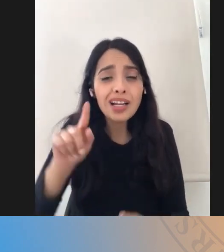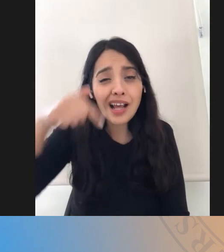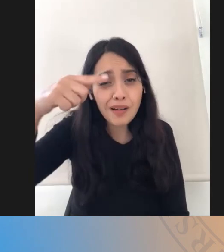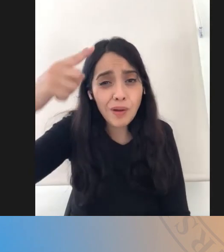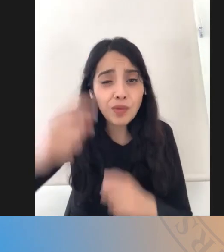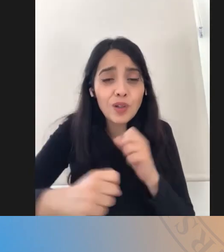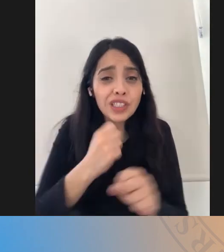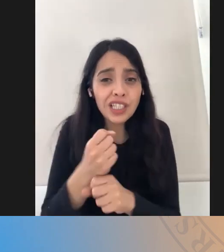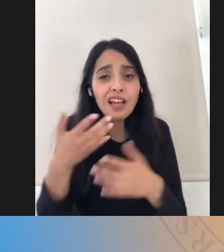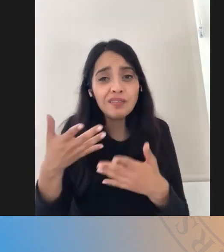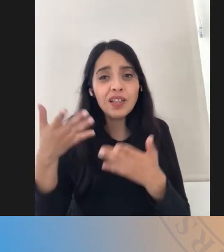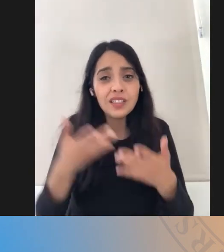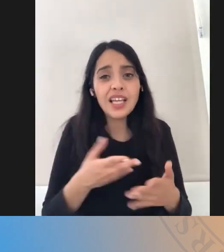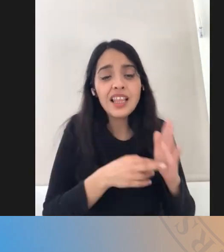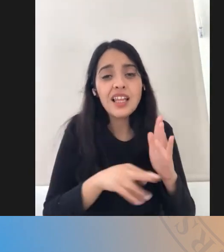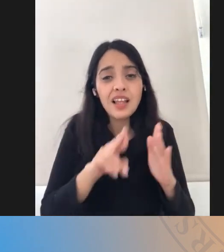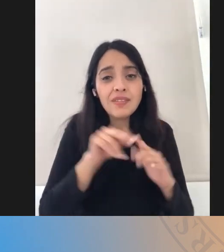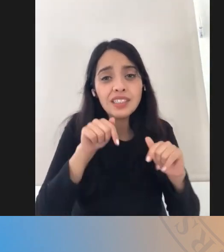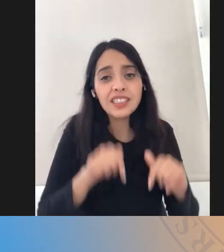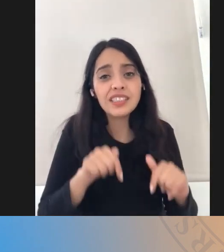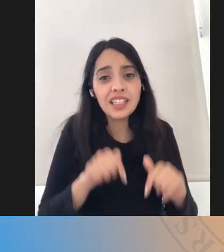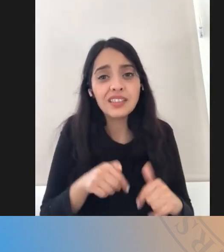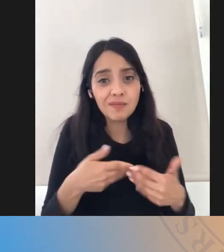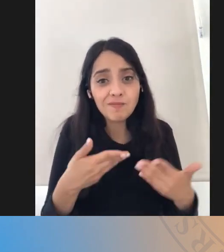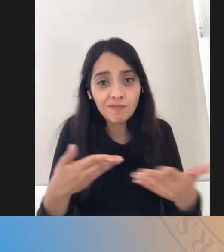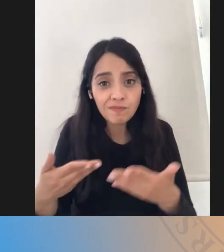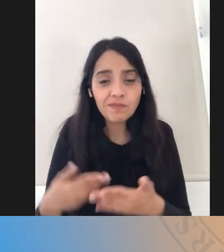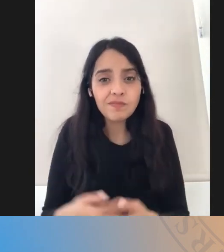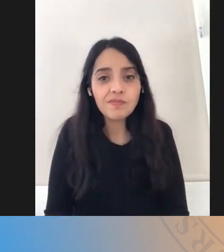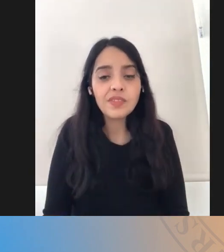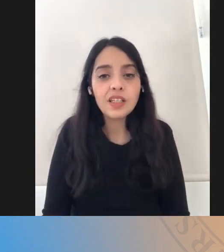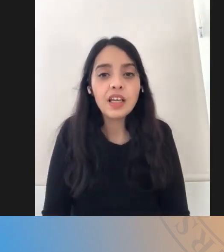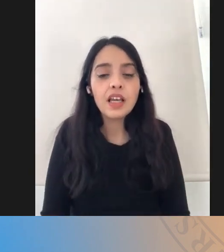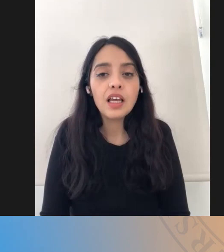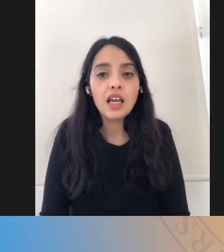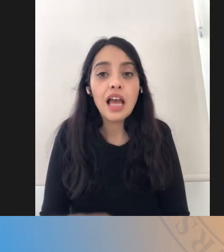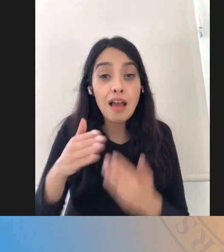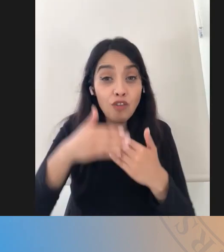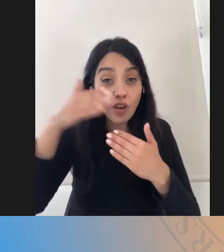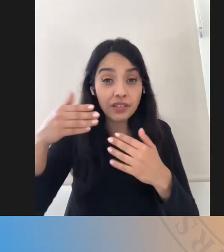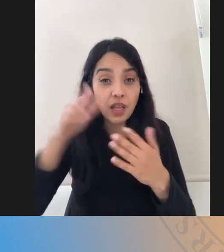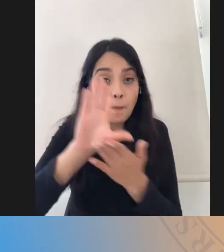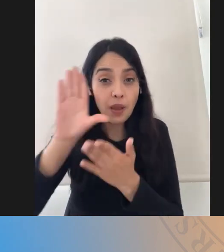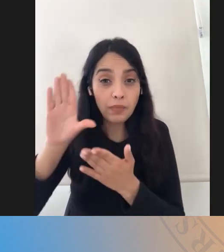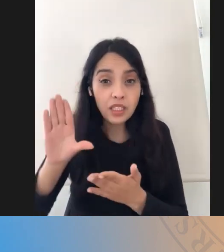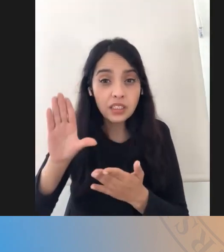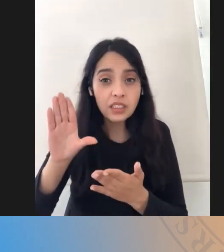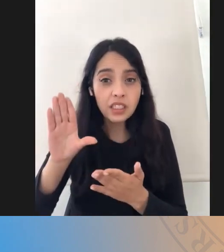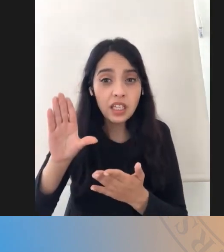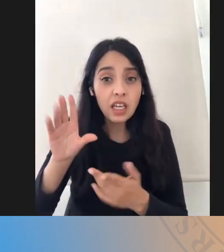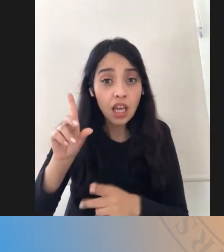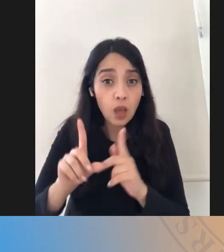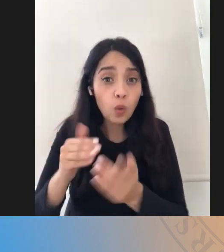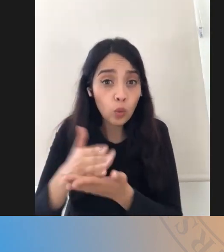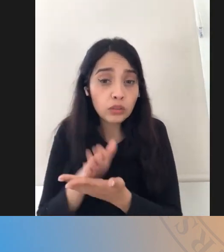se transforme en una terapia que se pueda ofrecer a nivel clínico, ¿no? Afuera, en algunos países, algunas de estas estrategias se usan